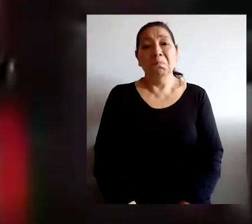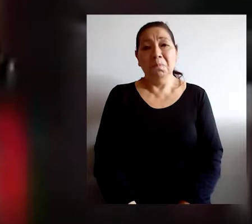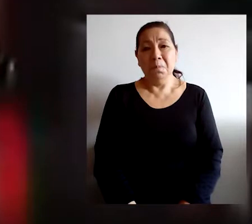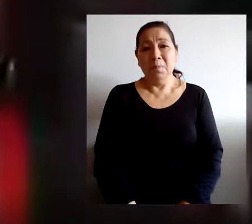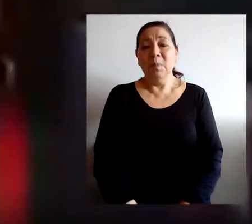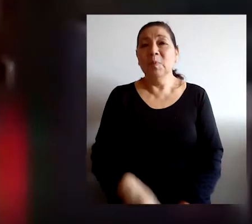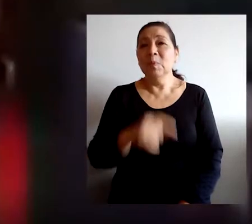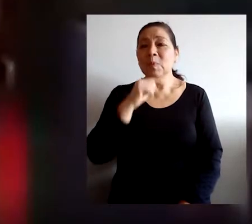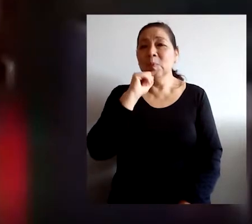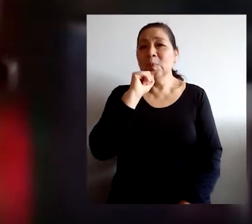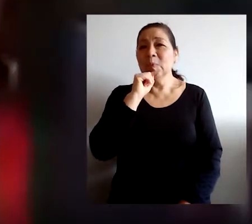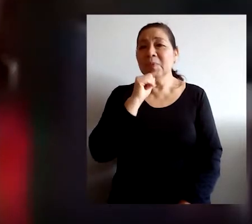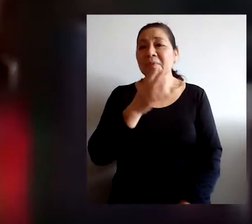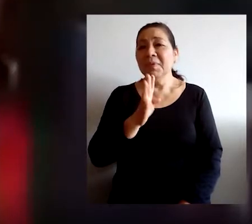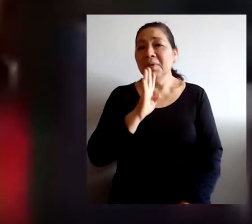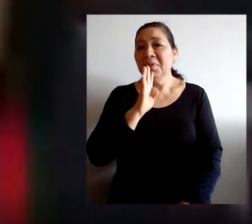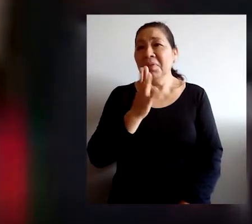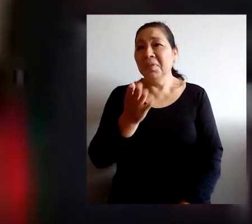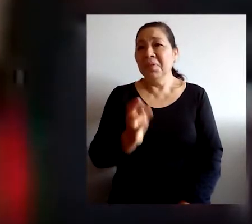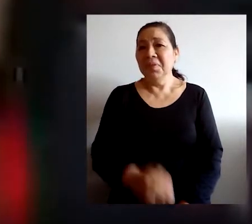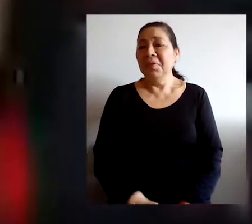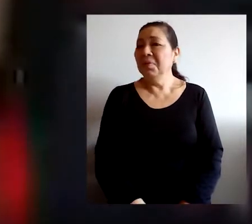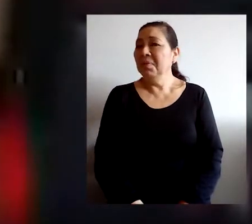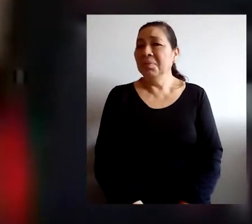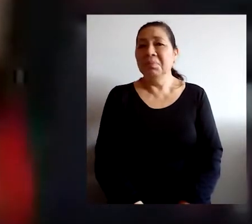Sumido, abogada.